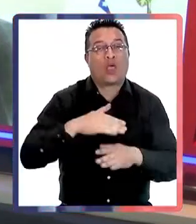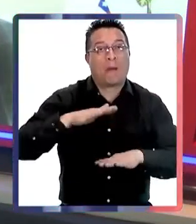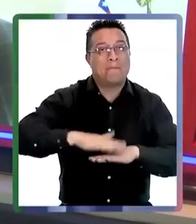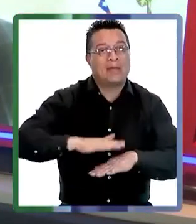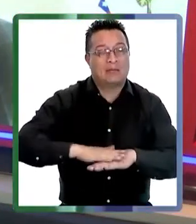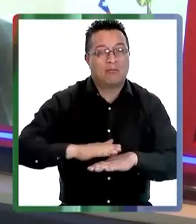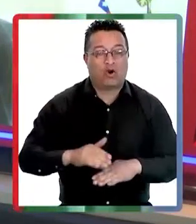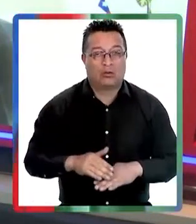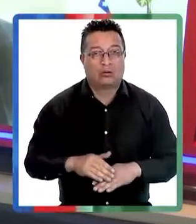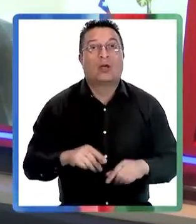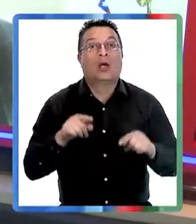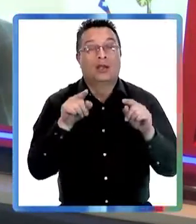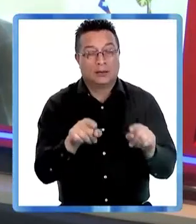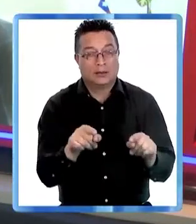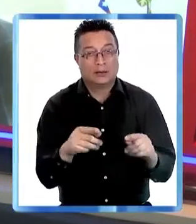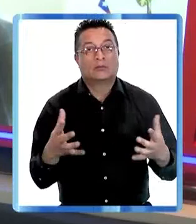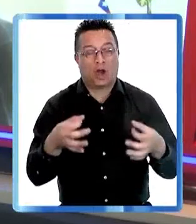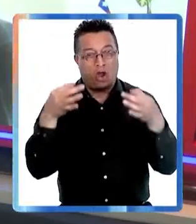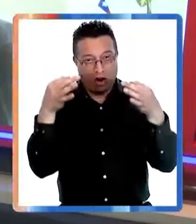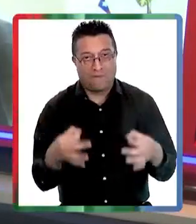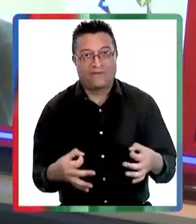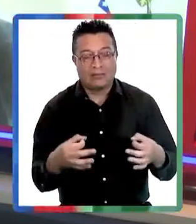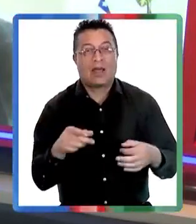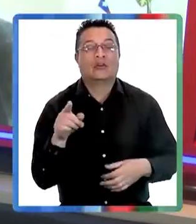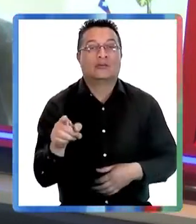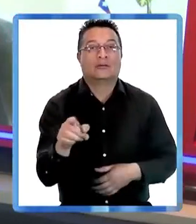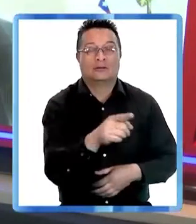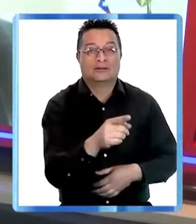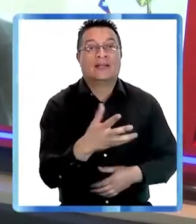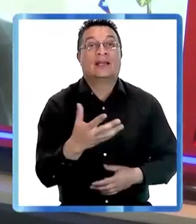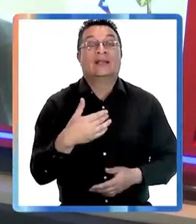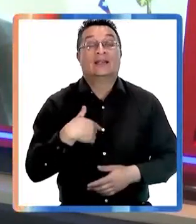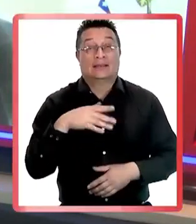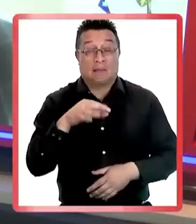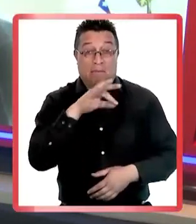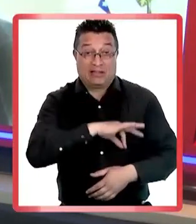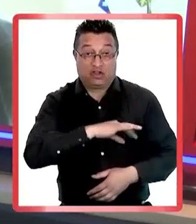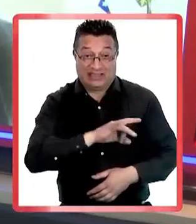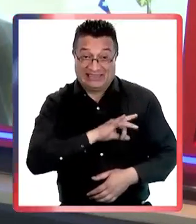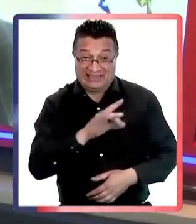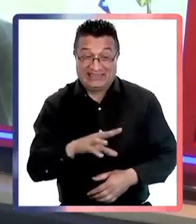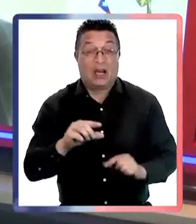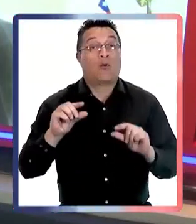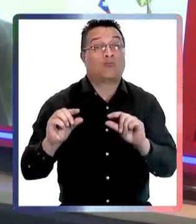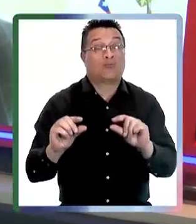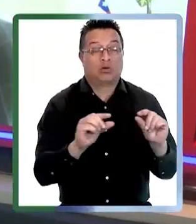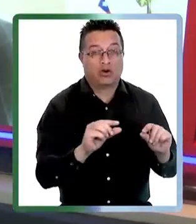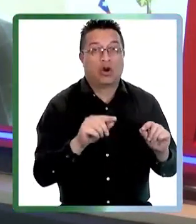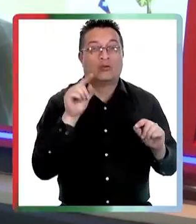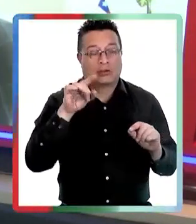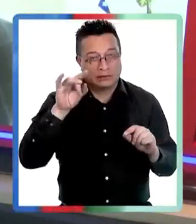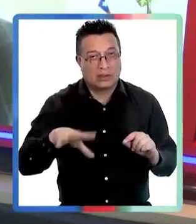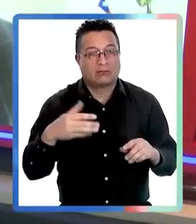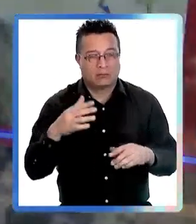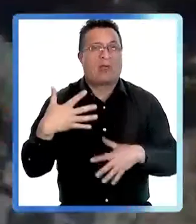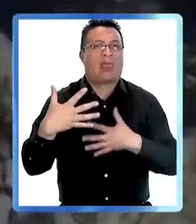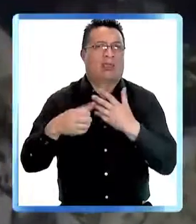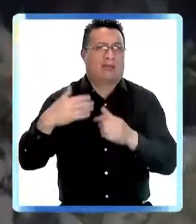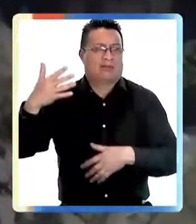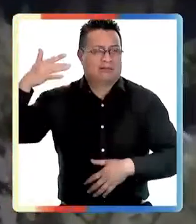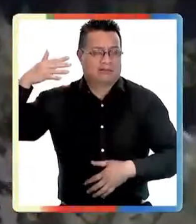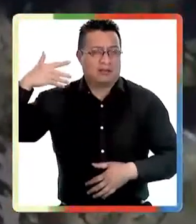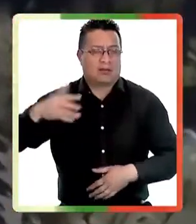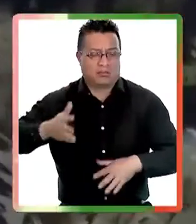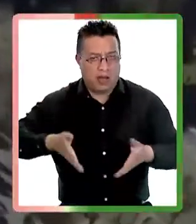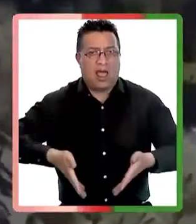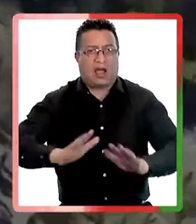mínimo, ¿verdad? Ahí estamos hablando, se confirma esto de que las pensiones en Chile son bajísimas. Y lo sabemos ya desde la década pasada, cuando